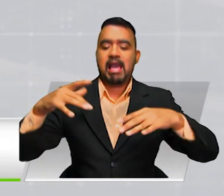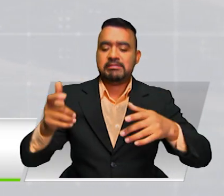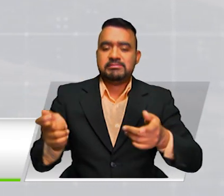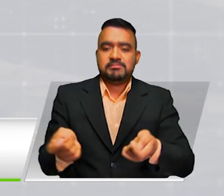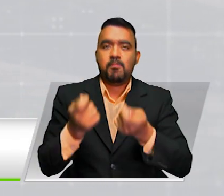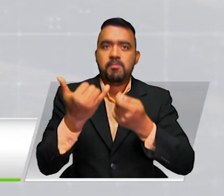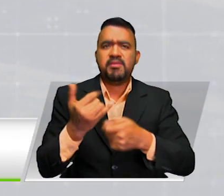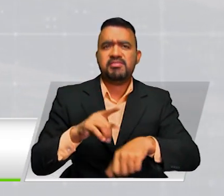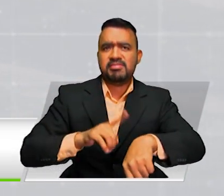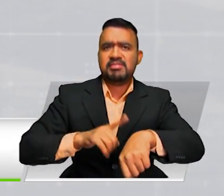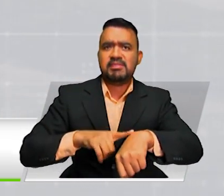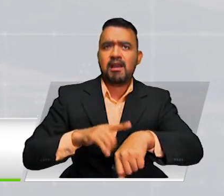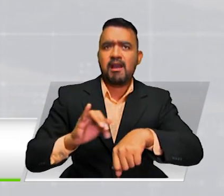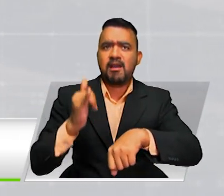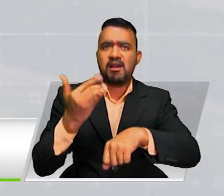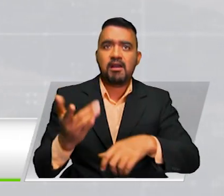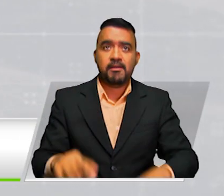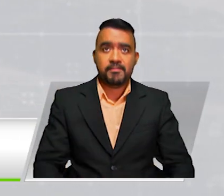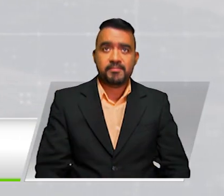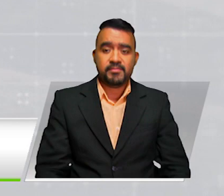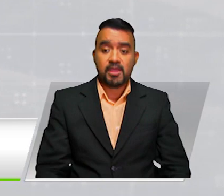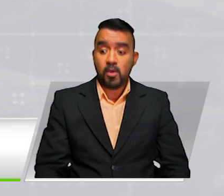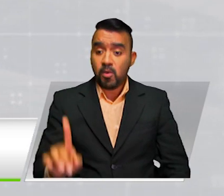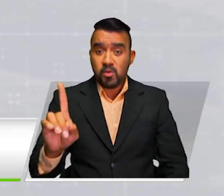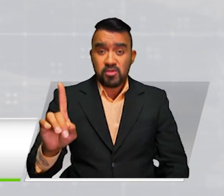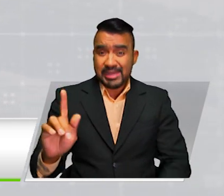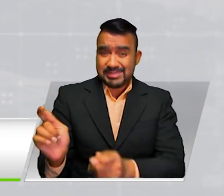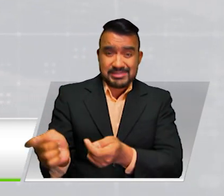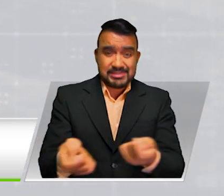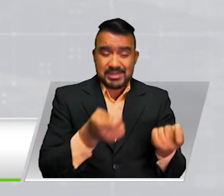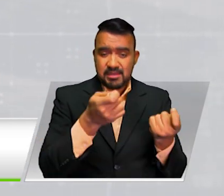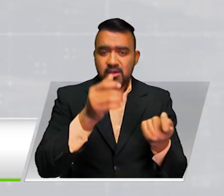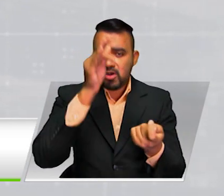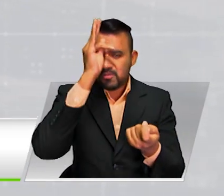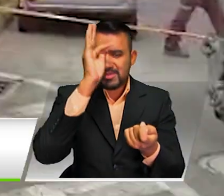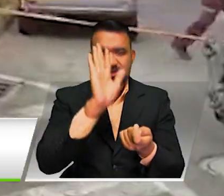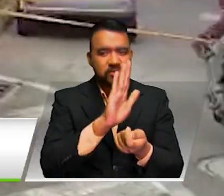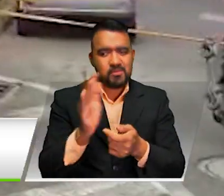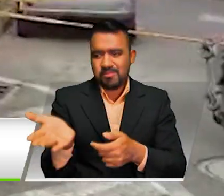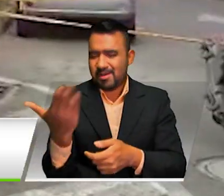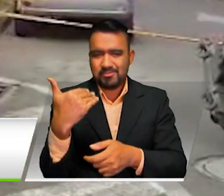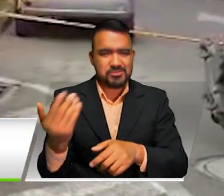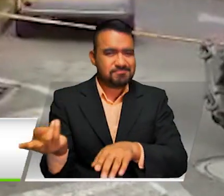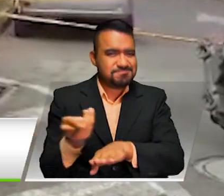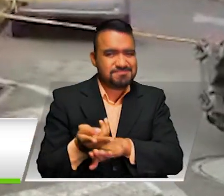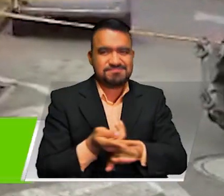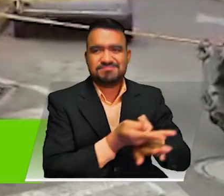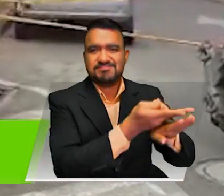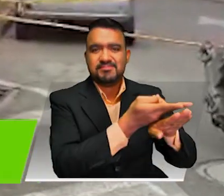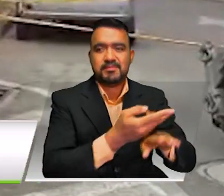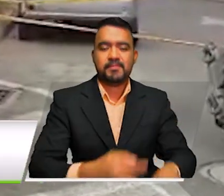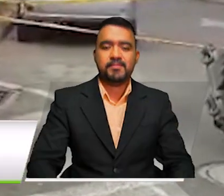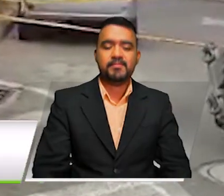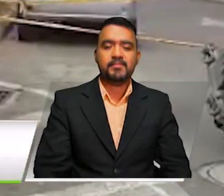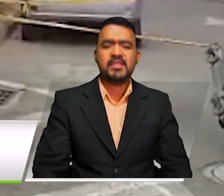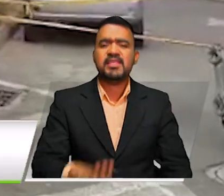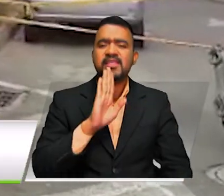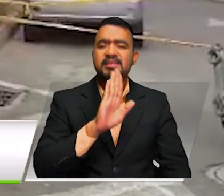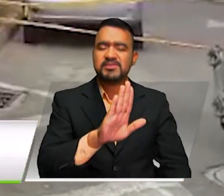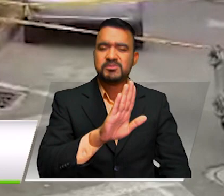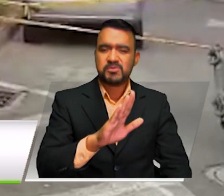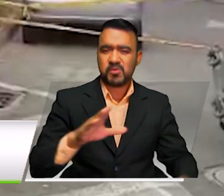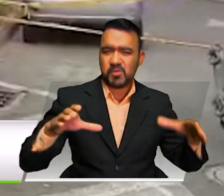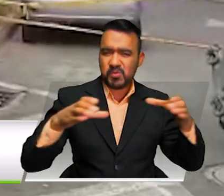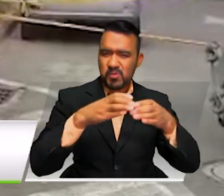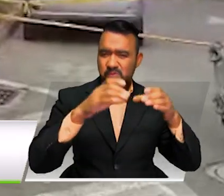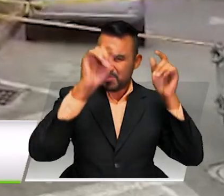minutos y hubo necesidad de transportar a uno de los lesionados a un centro asistencial. Llega Bomberos Bello y realiza toda la labor